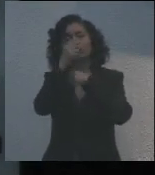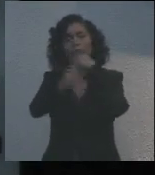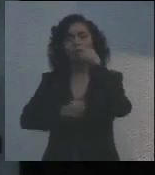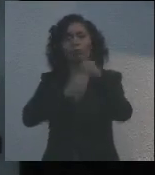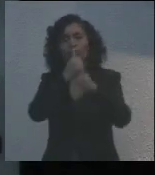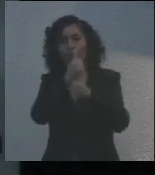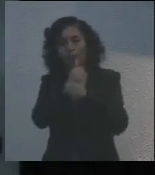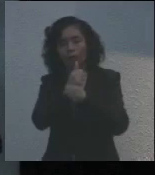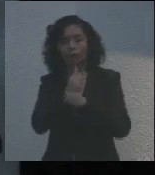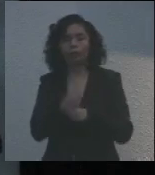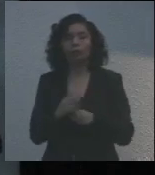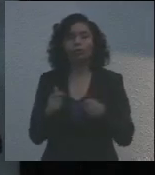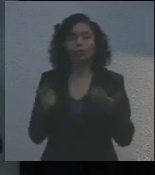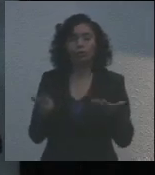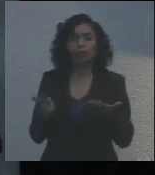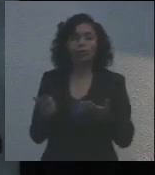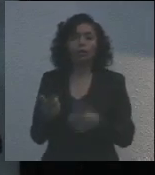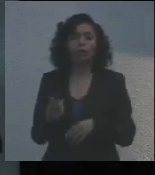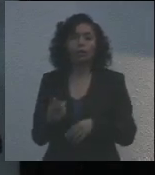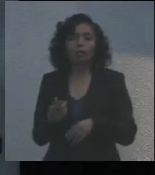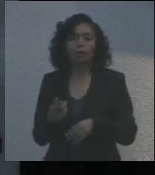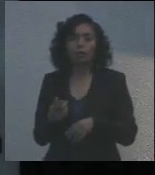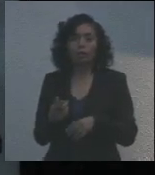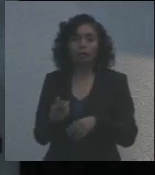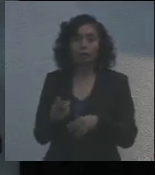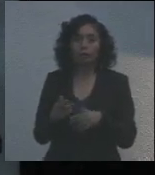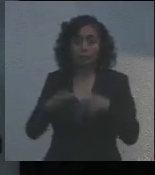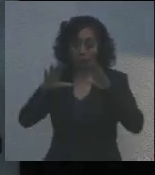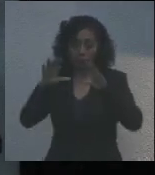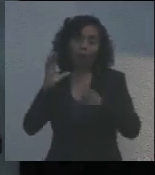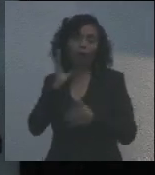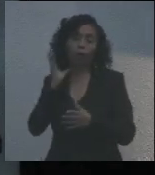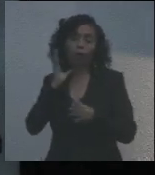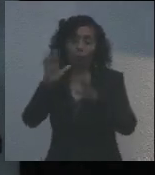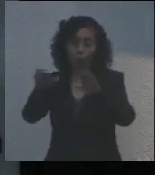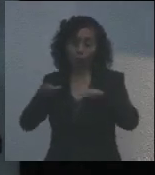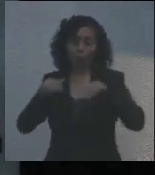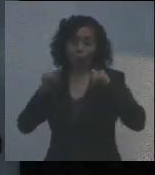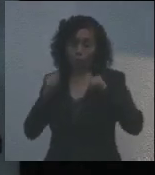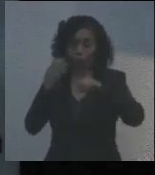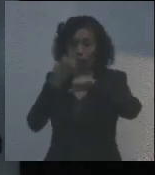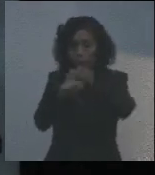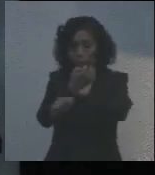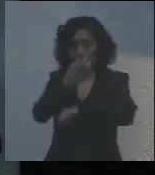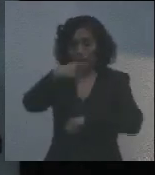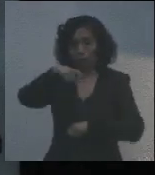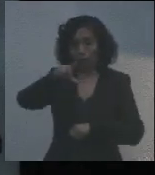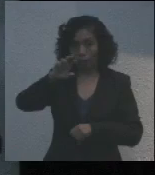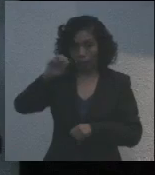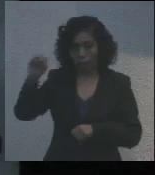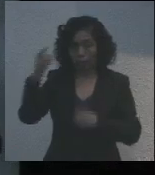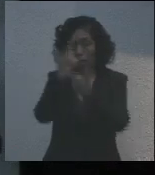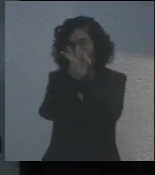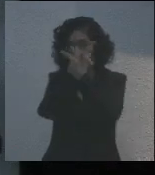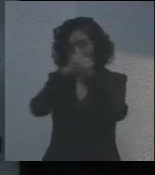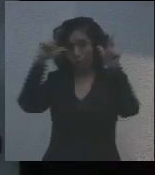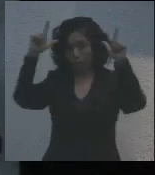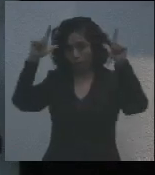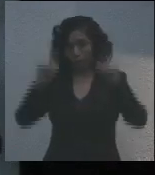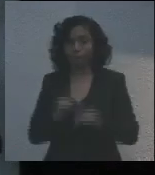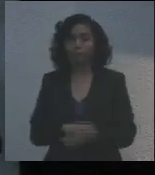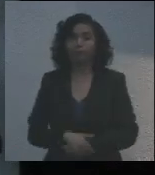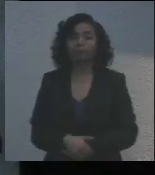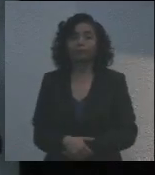ejercicio constitucional de la honorable 1a legislatura constitucional del Estado libre y soberano de